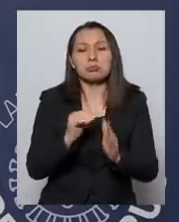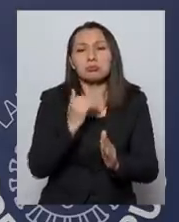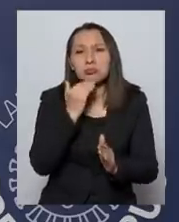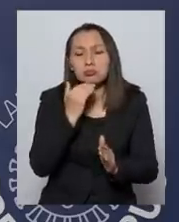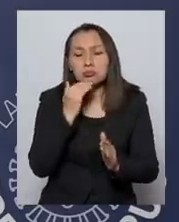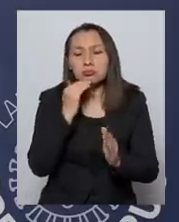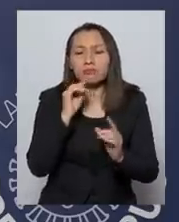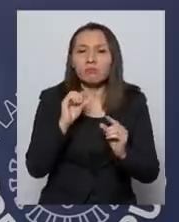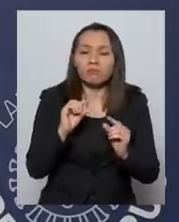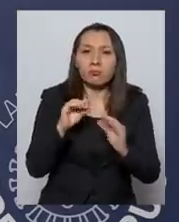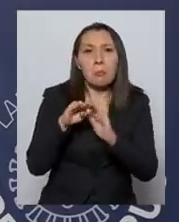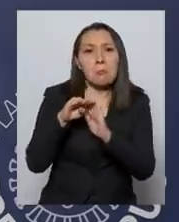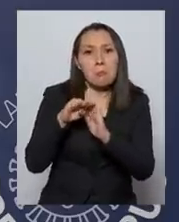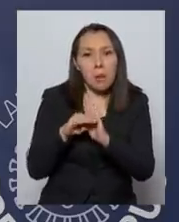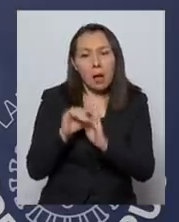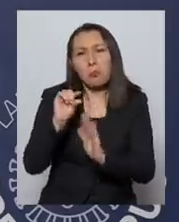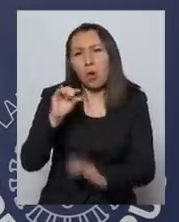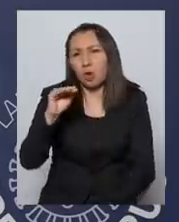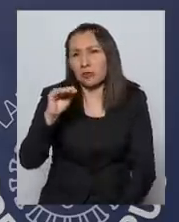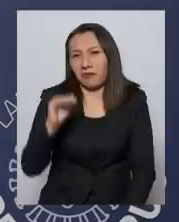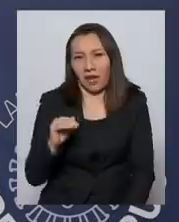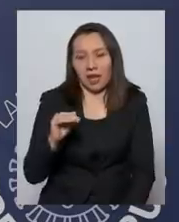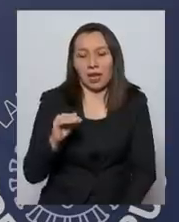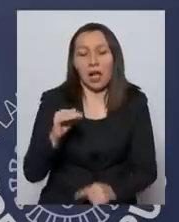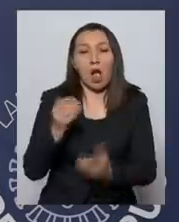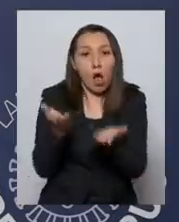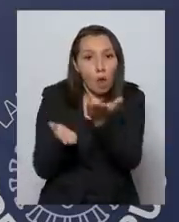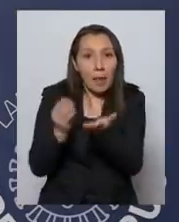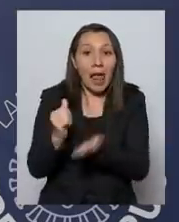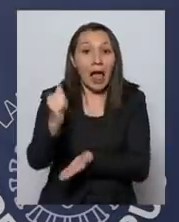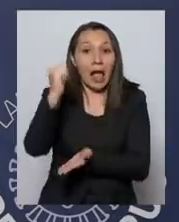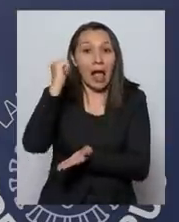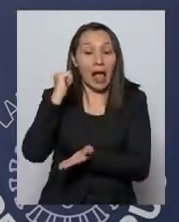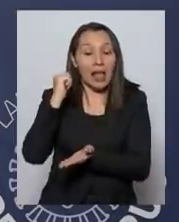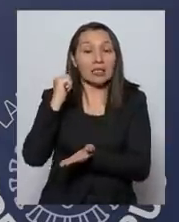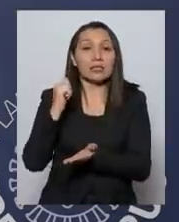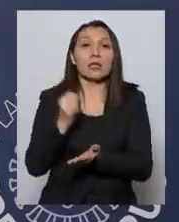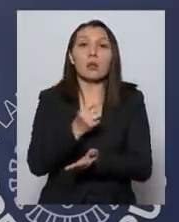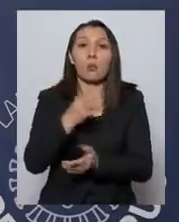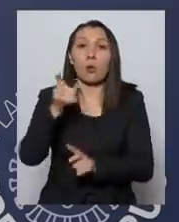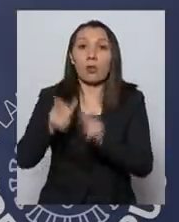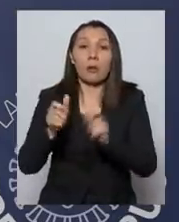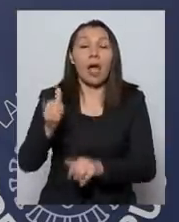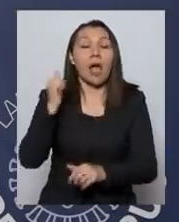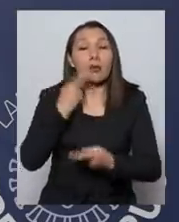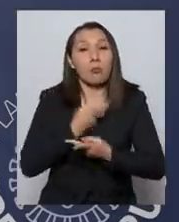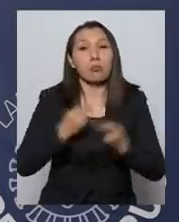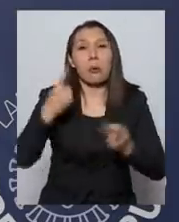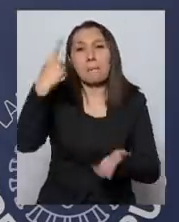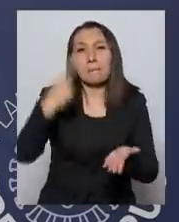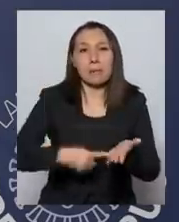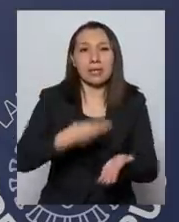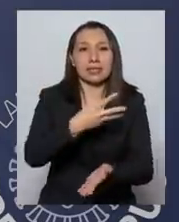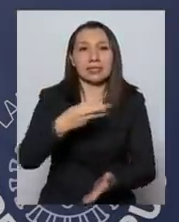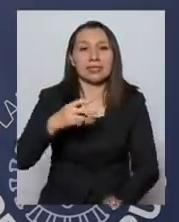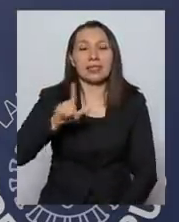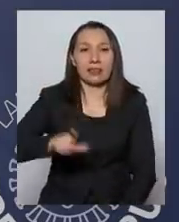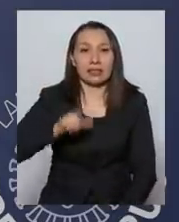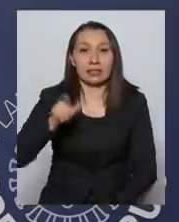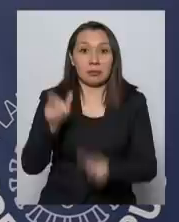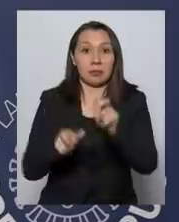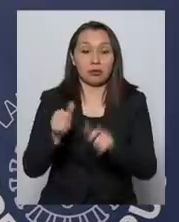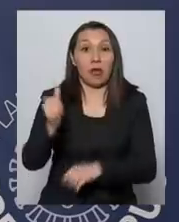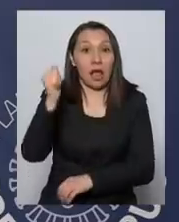discreta disminución, del día de ayer, en que anunciamos 1.317